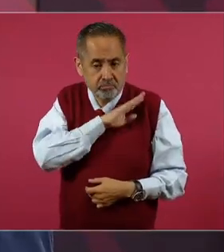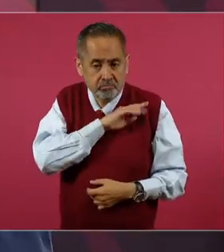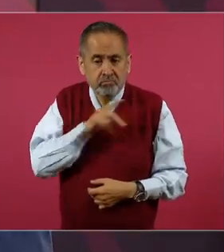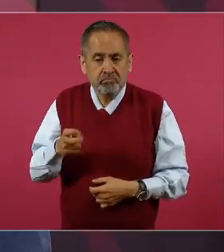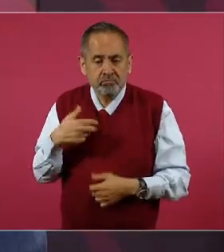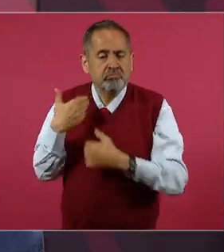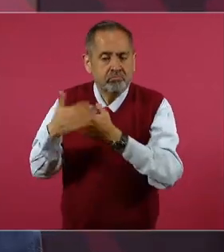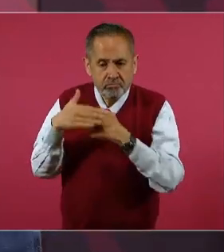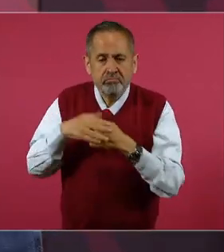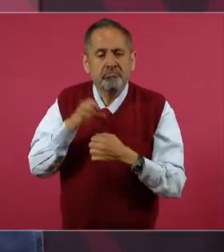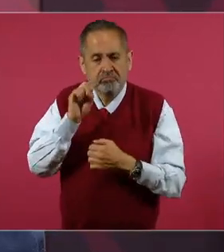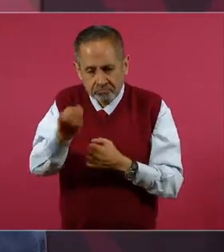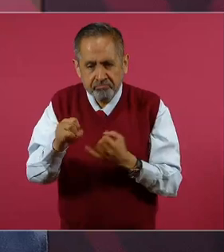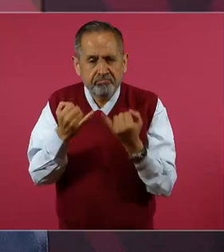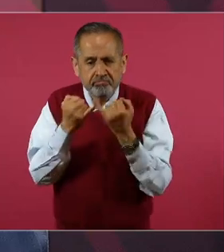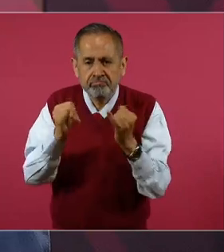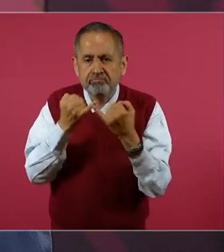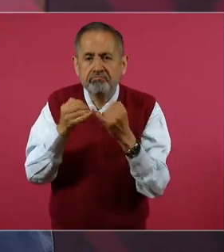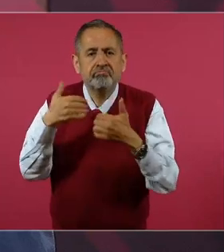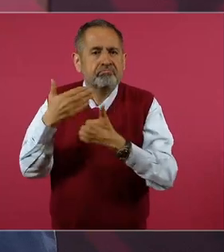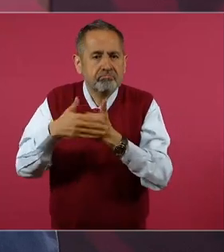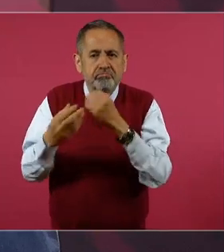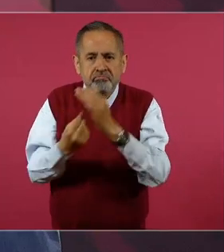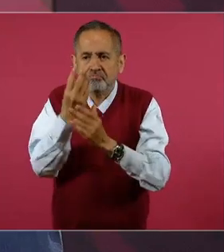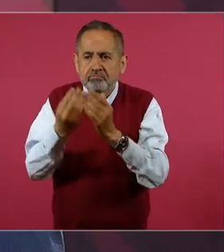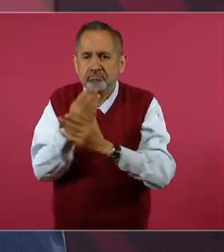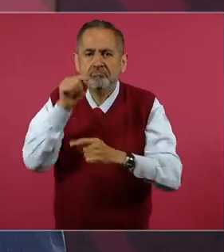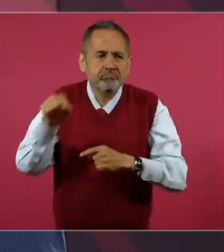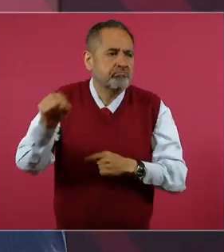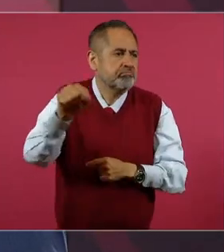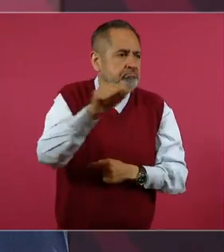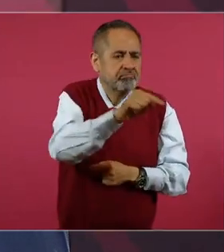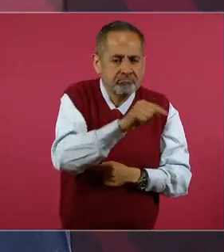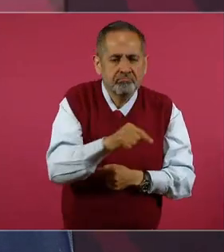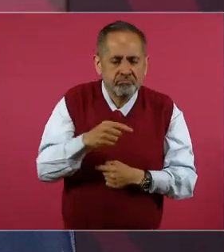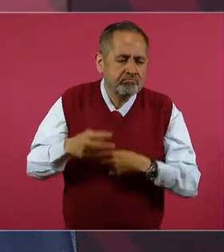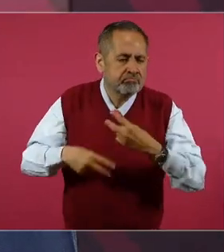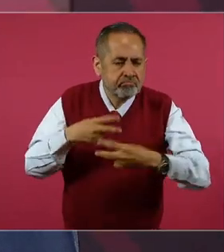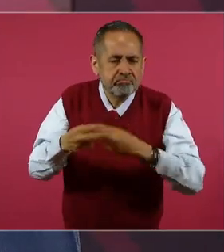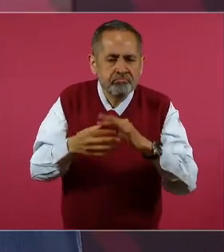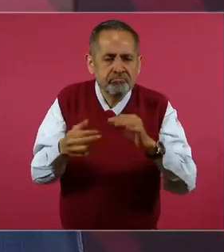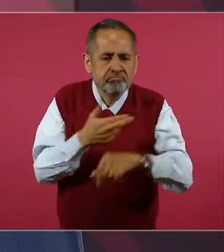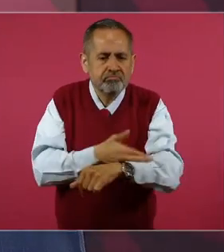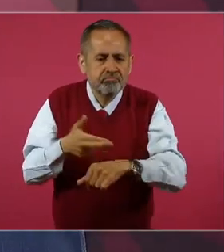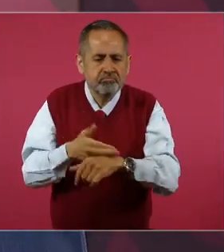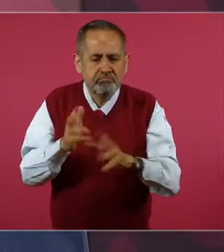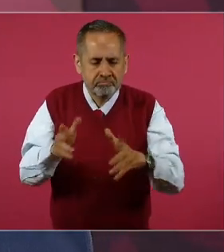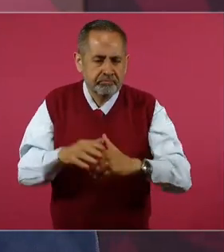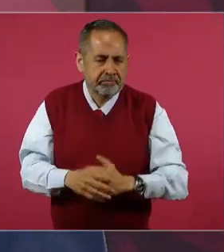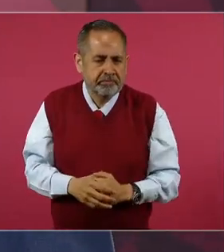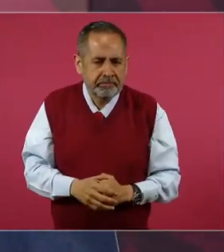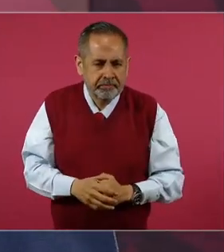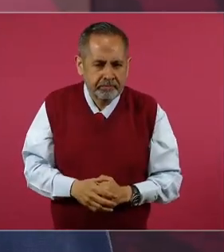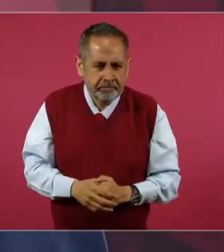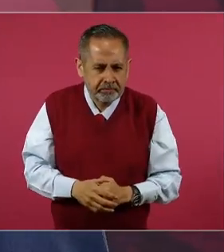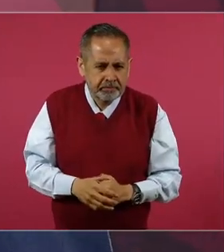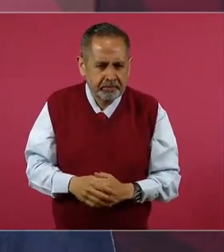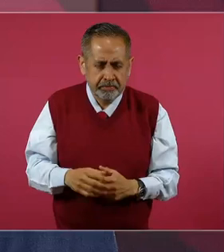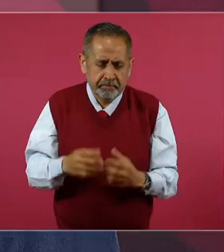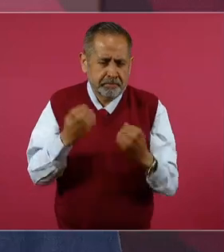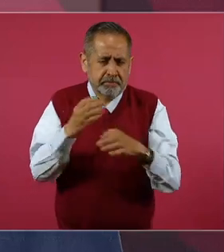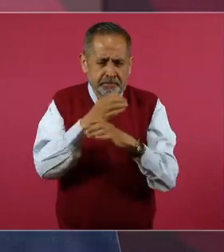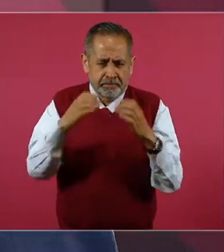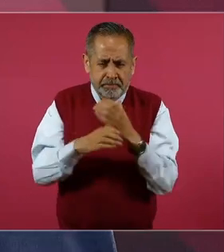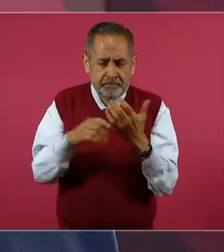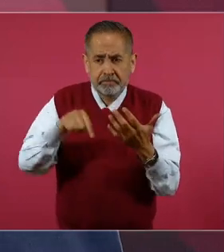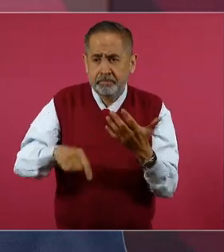mostrando todo lo que se ha hecho, muchas cosas, sobre todo aquí